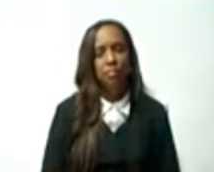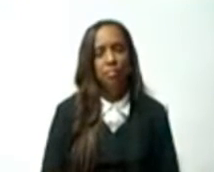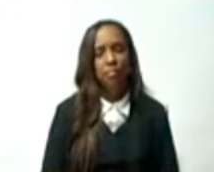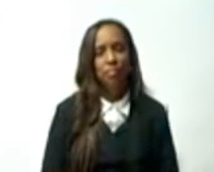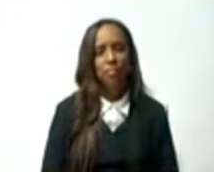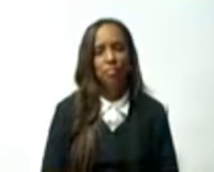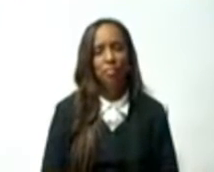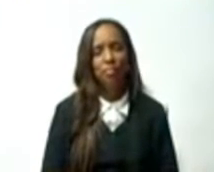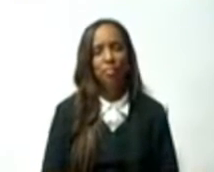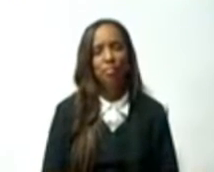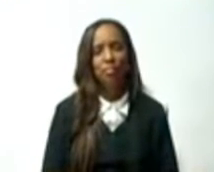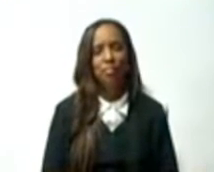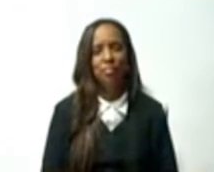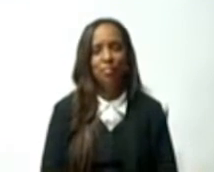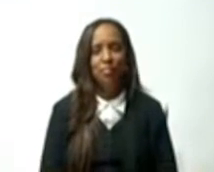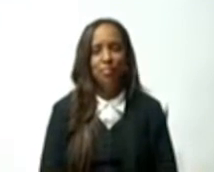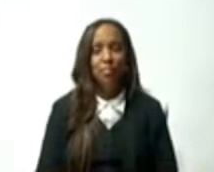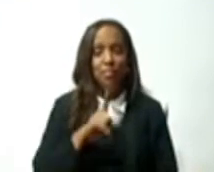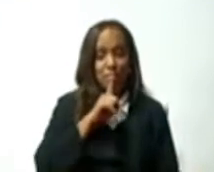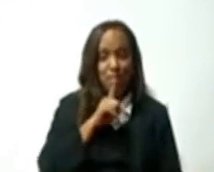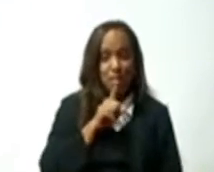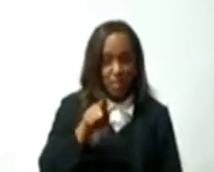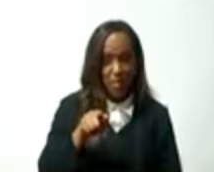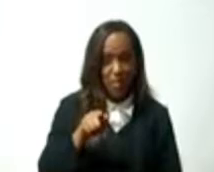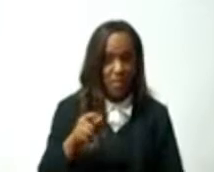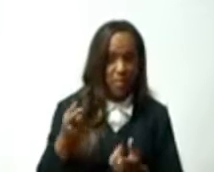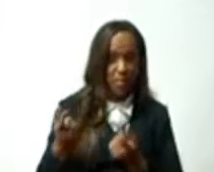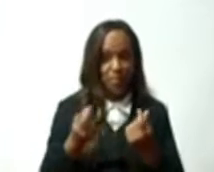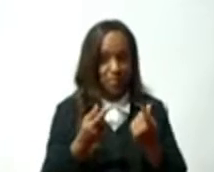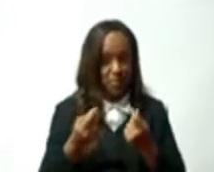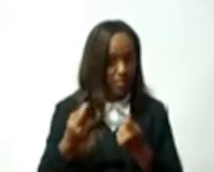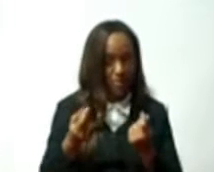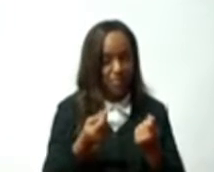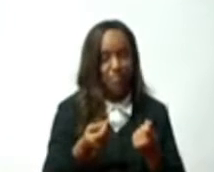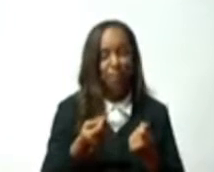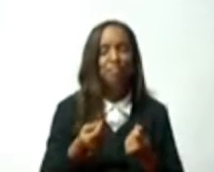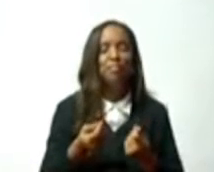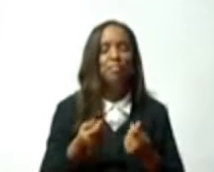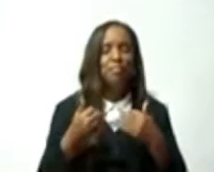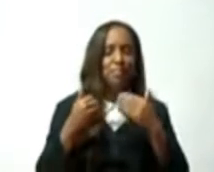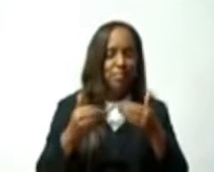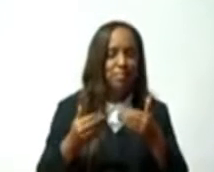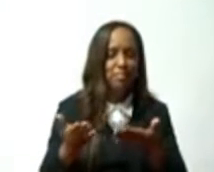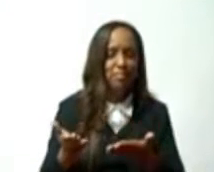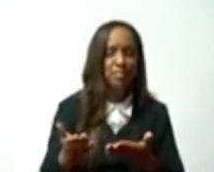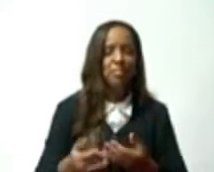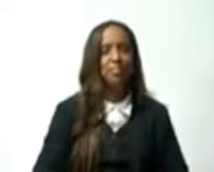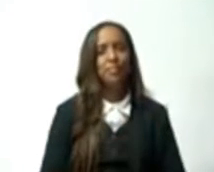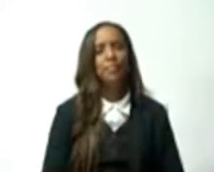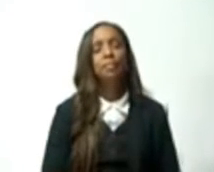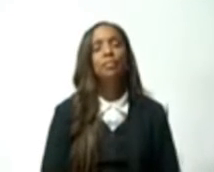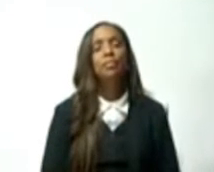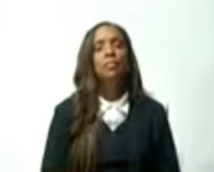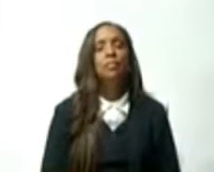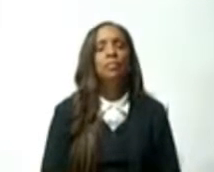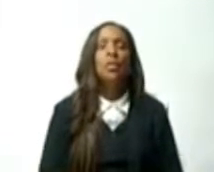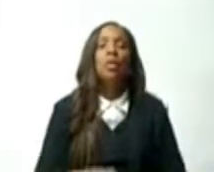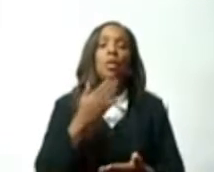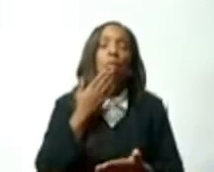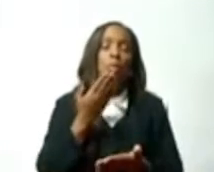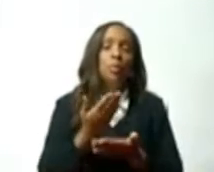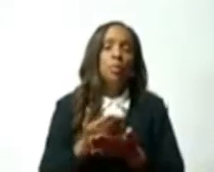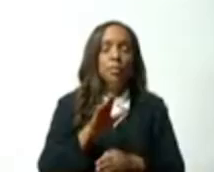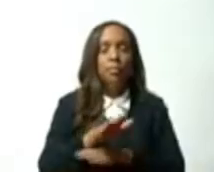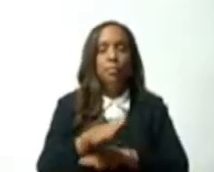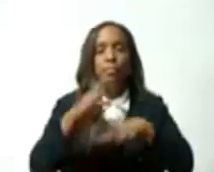activo. Me tienen activo los compañeros, sí. Muy buenas tardes, honorable señor presidente de esta Cámara